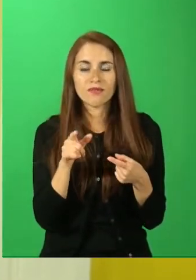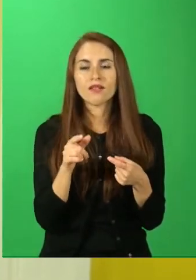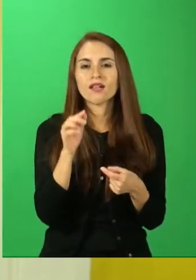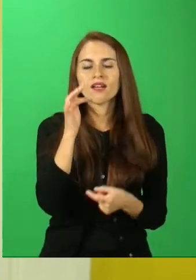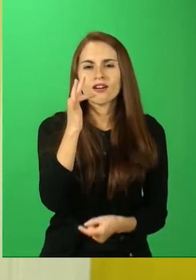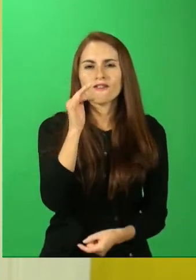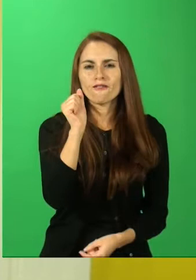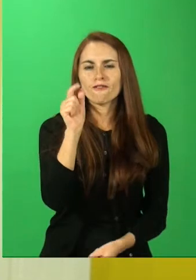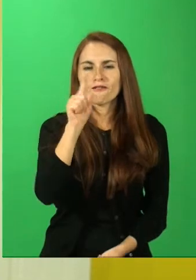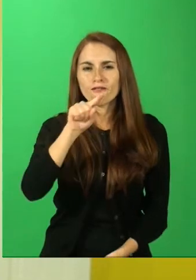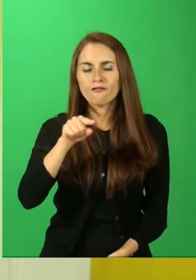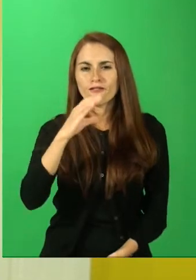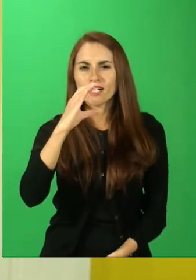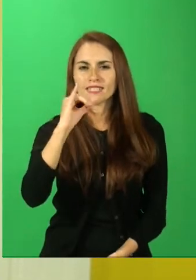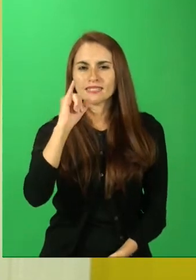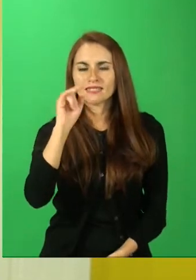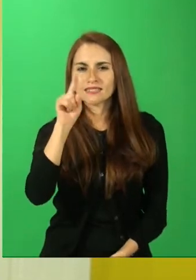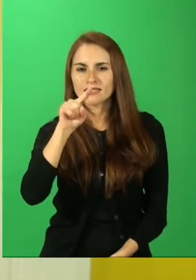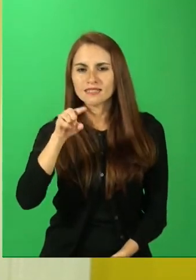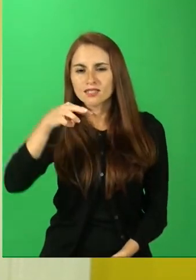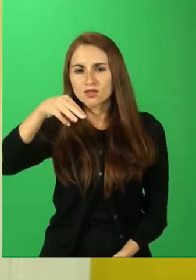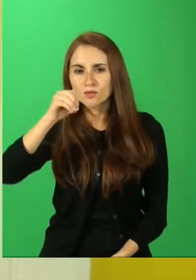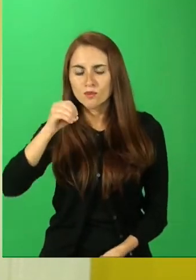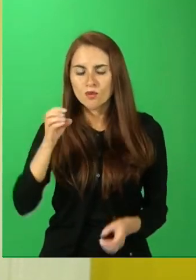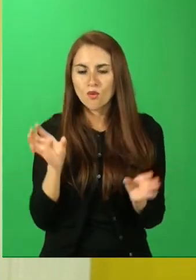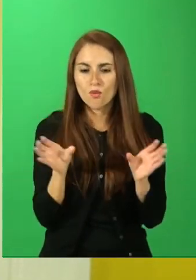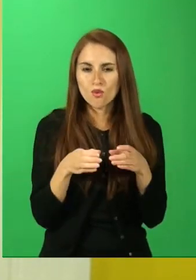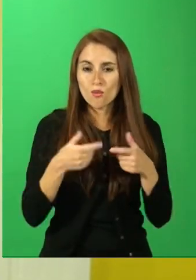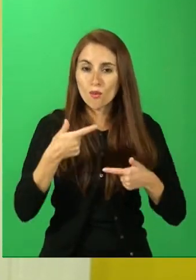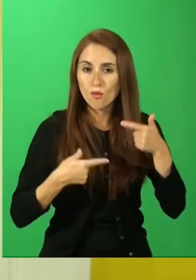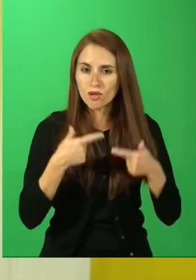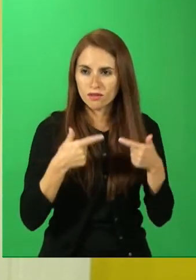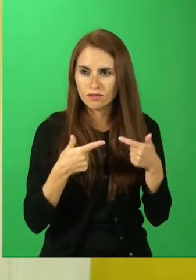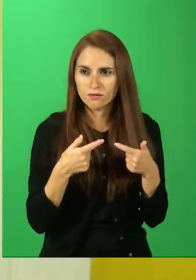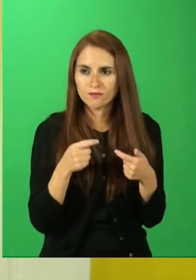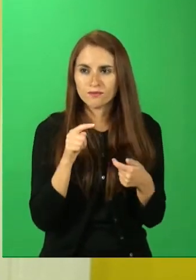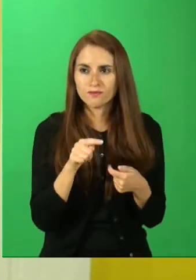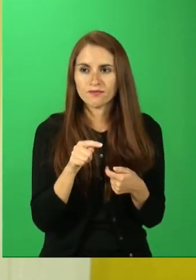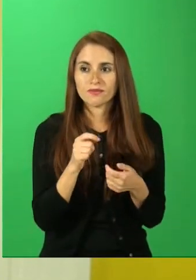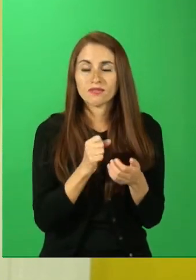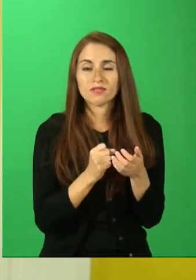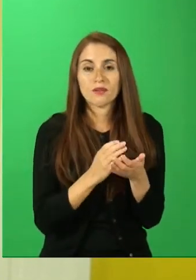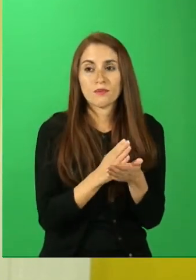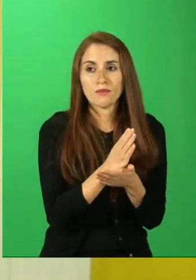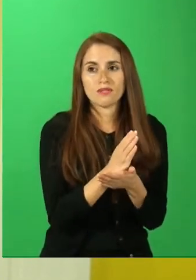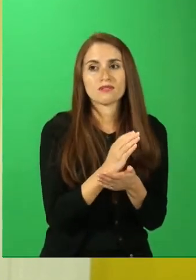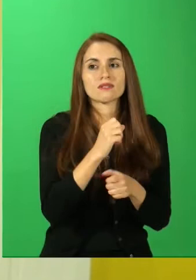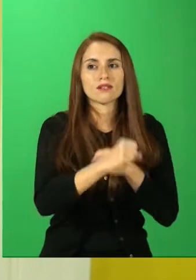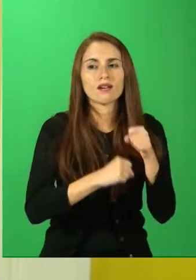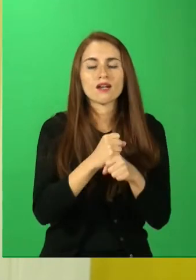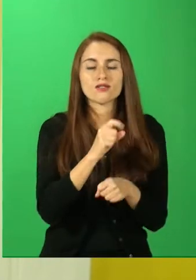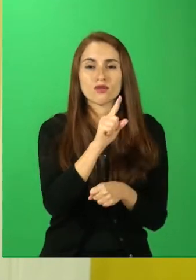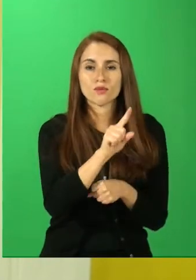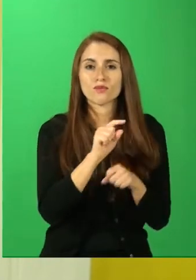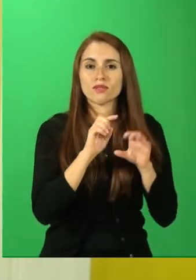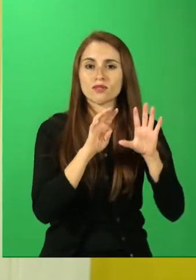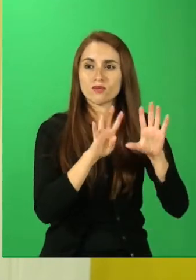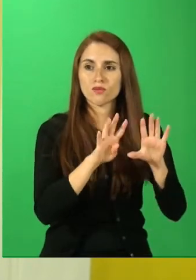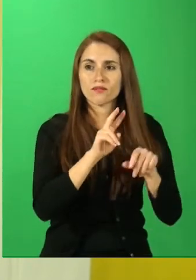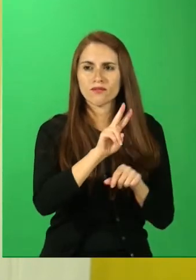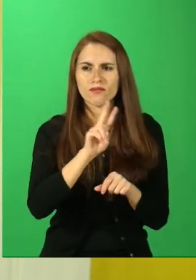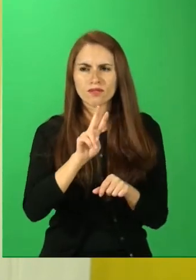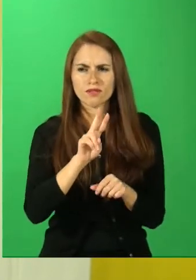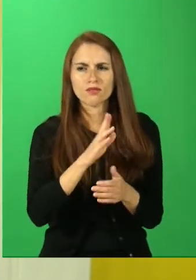en Italia. Los años que duró. Si bien Benito Mussolini, que va a ser el dirigente, va a